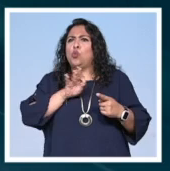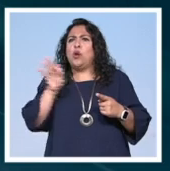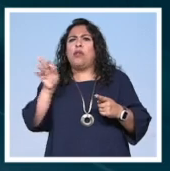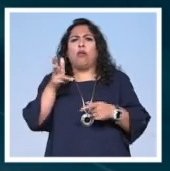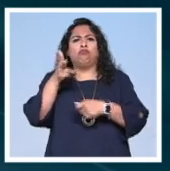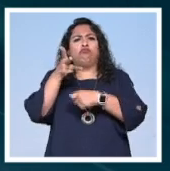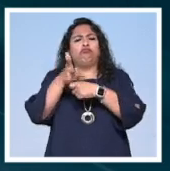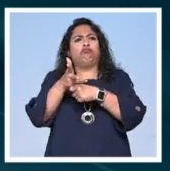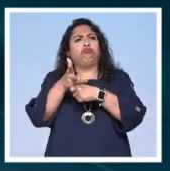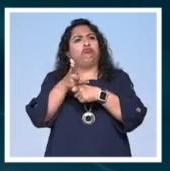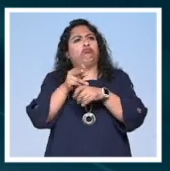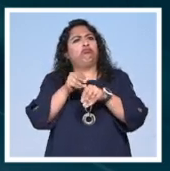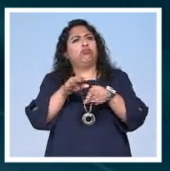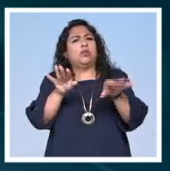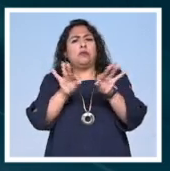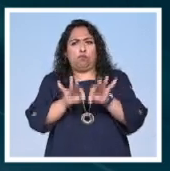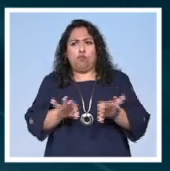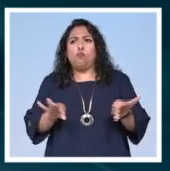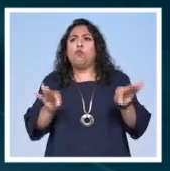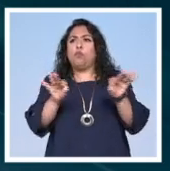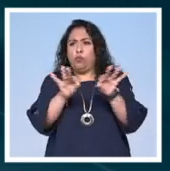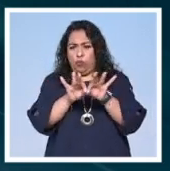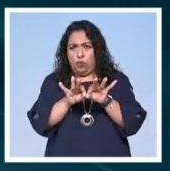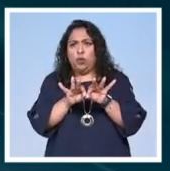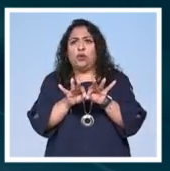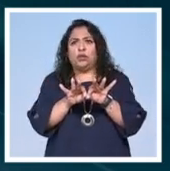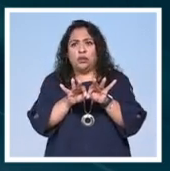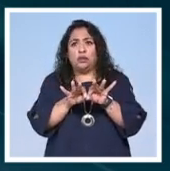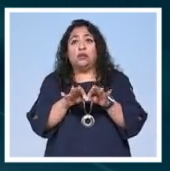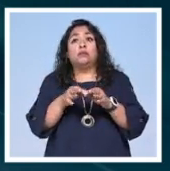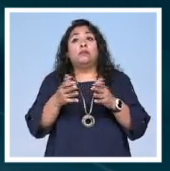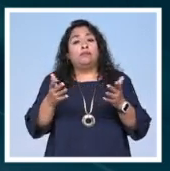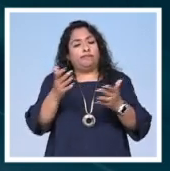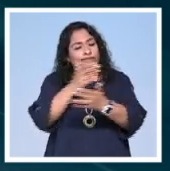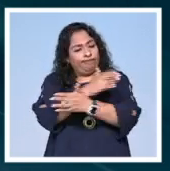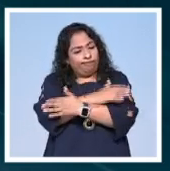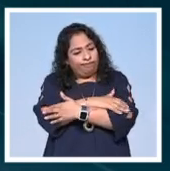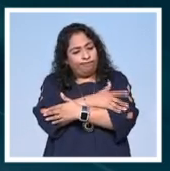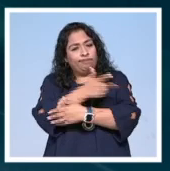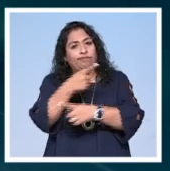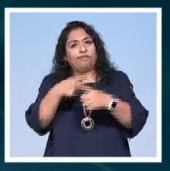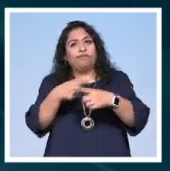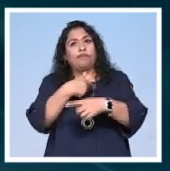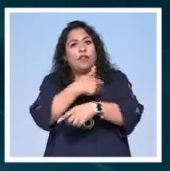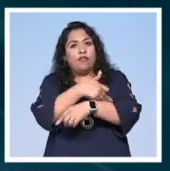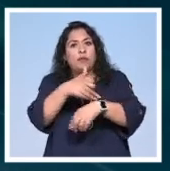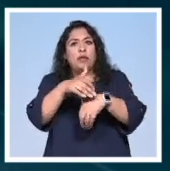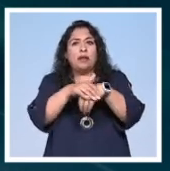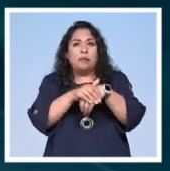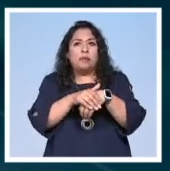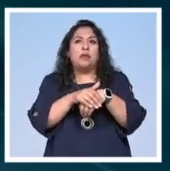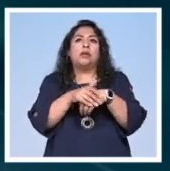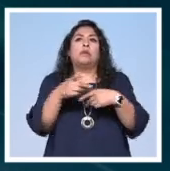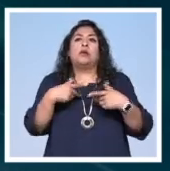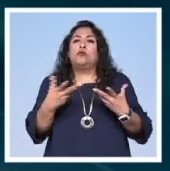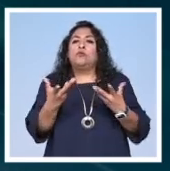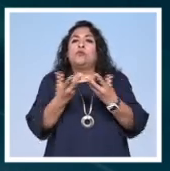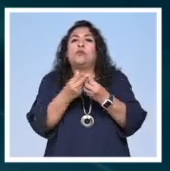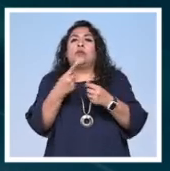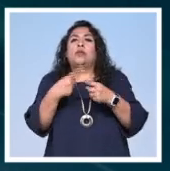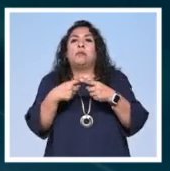en un medio importante eh de nuevo un abrazo a sus familiares amigos gente cercana a su